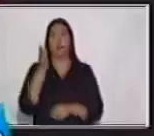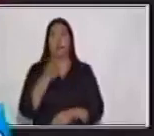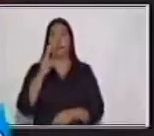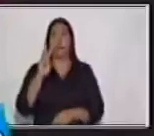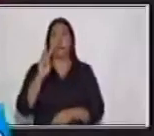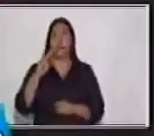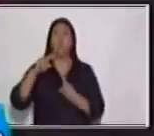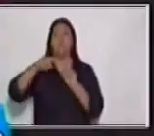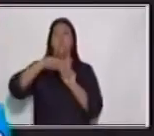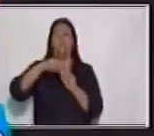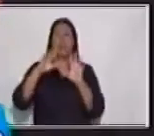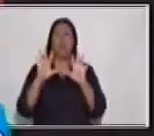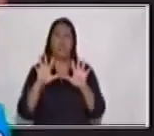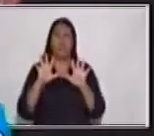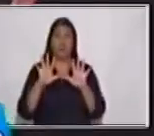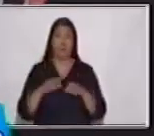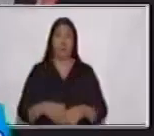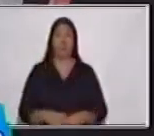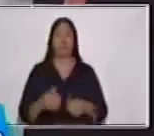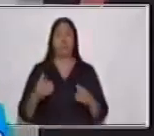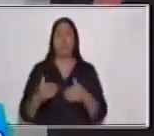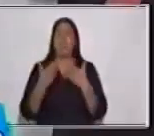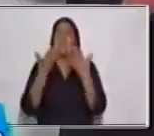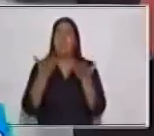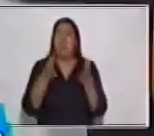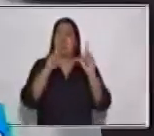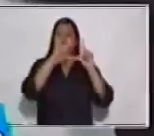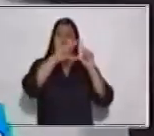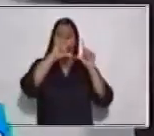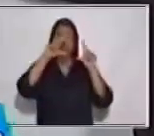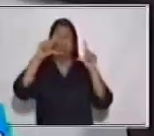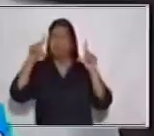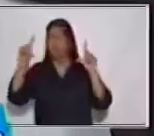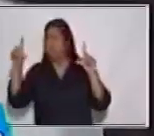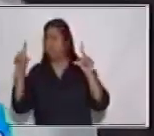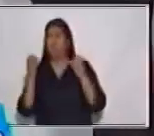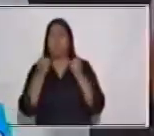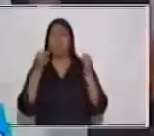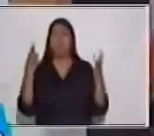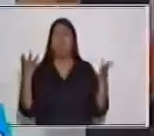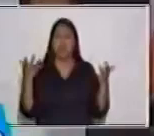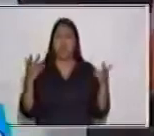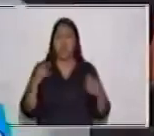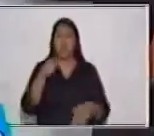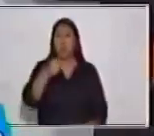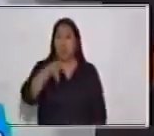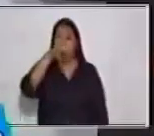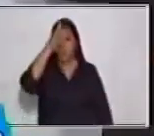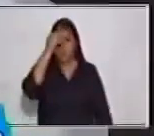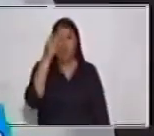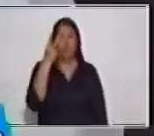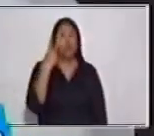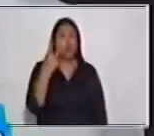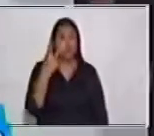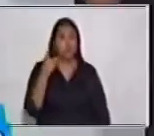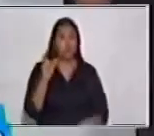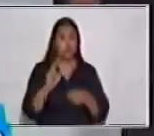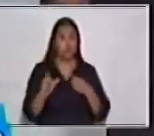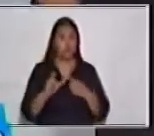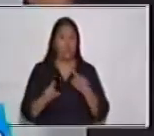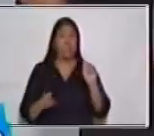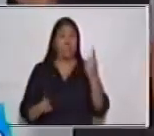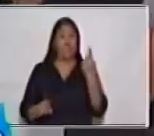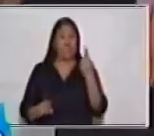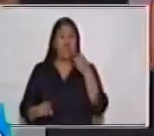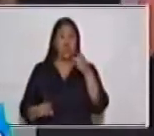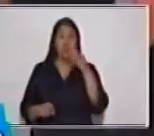dan la operación, te dan la ecuación como tal, tienes que aprender dos cosas. Primero, a observar